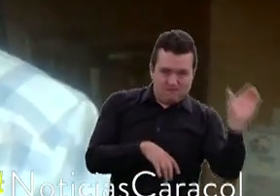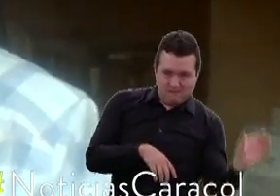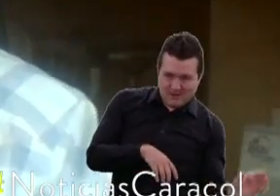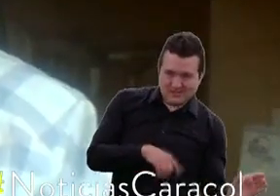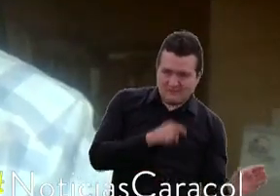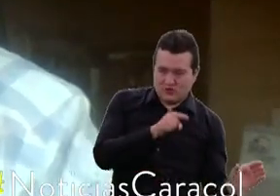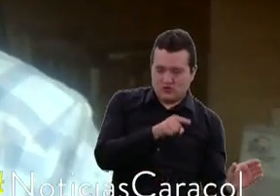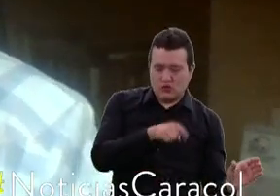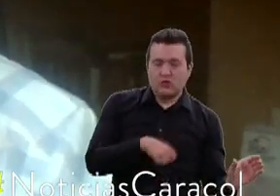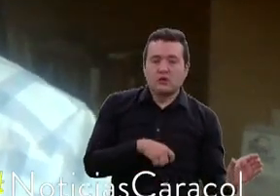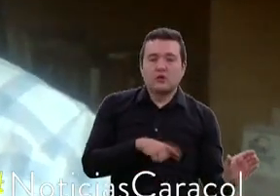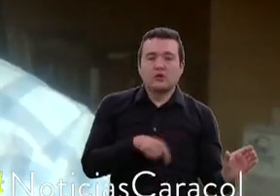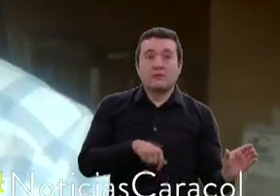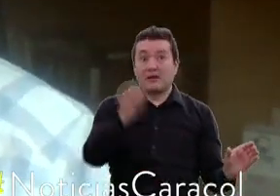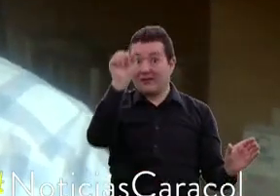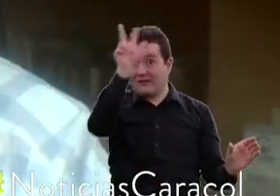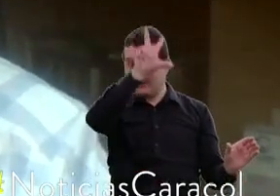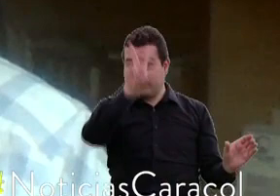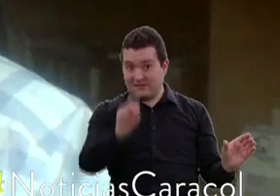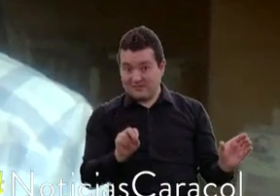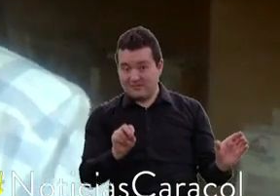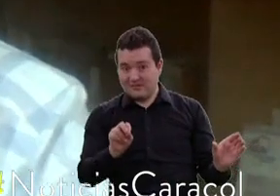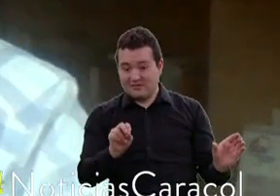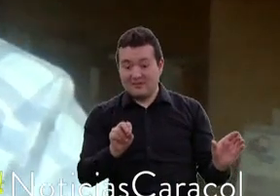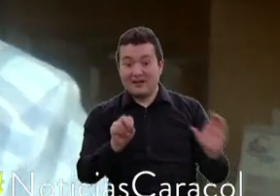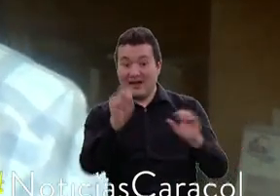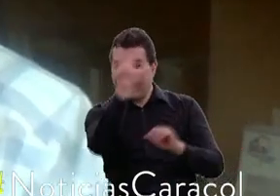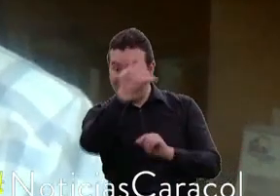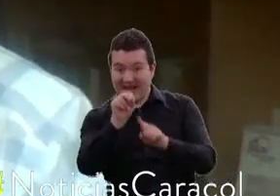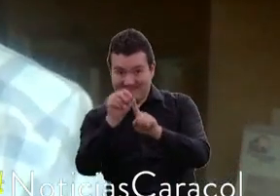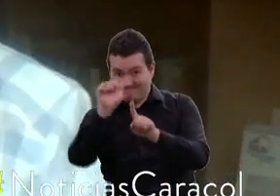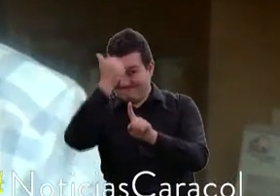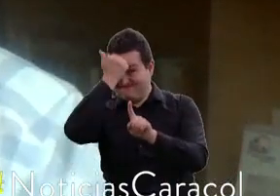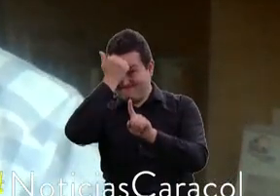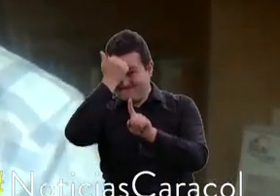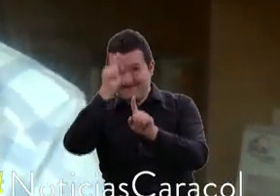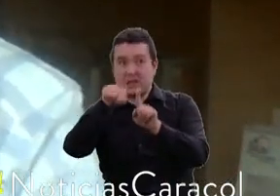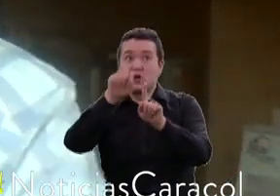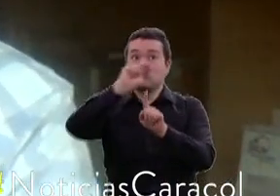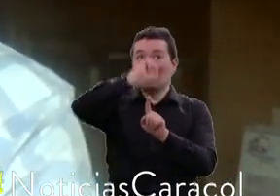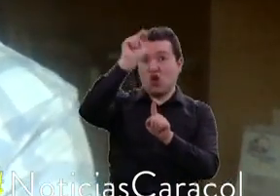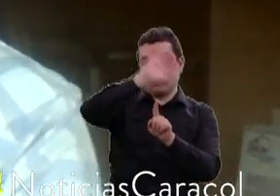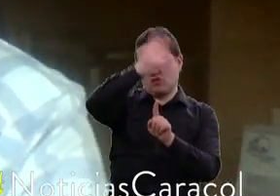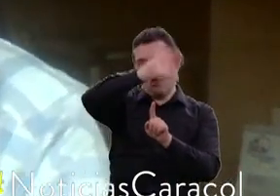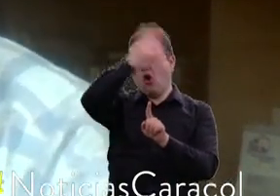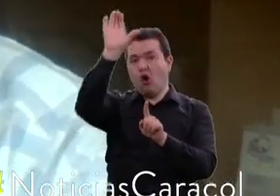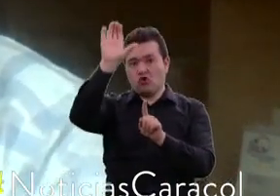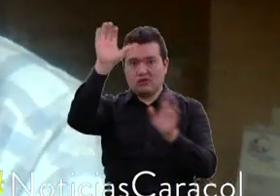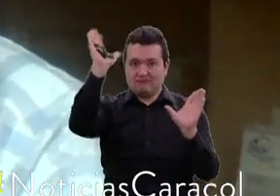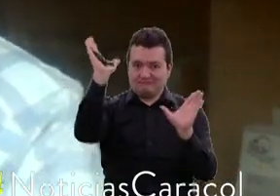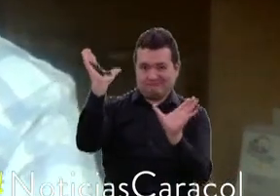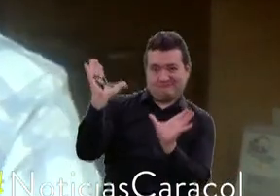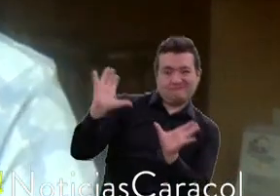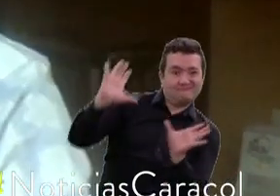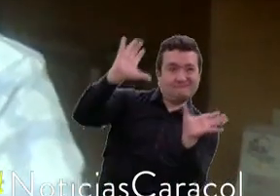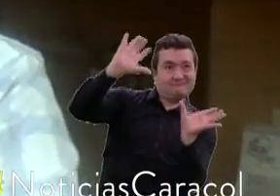igual forma centro y norte, principalmente región andina. En las zonas de la costa, aunque podemos tener